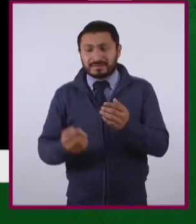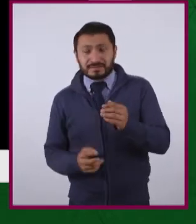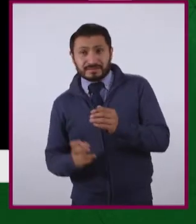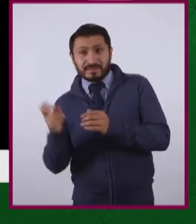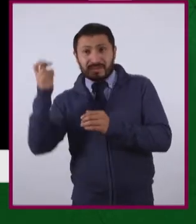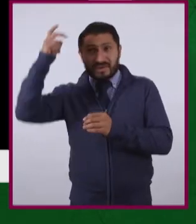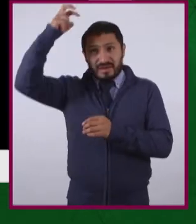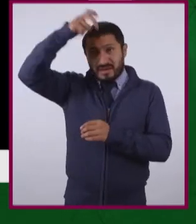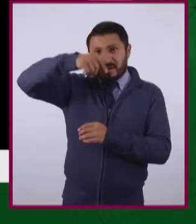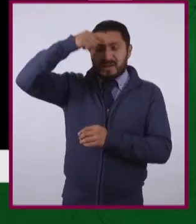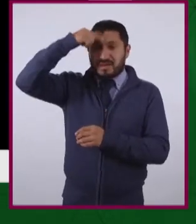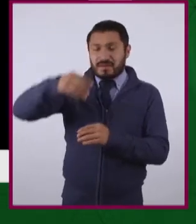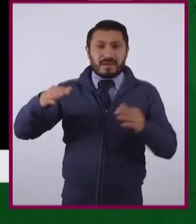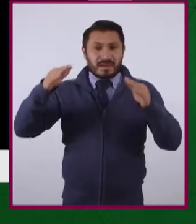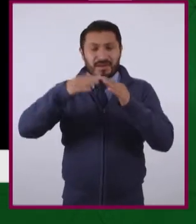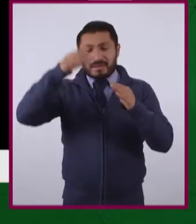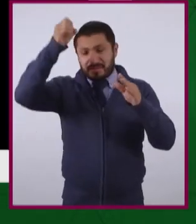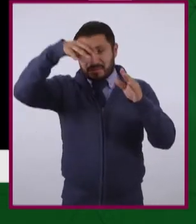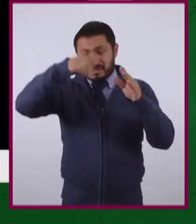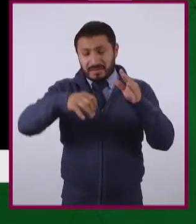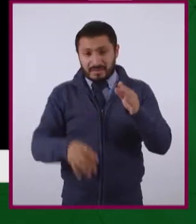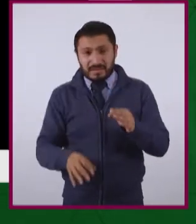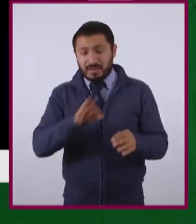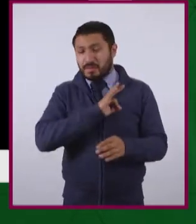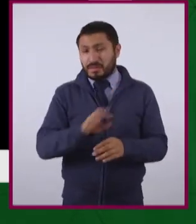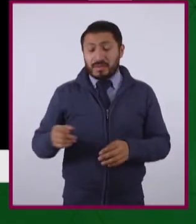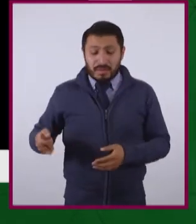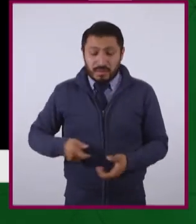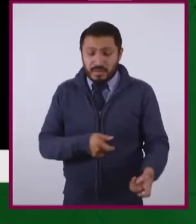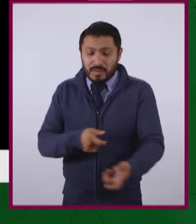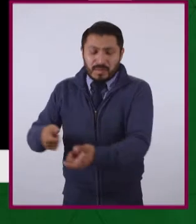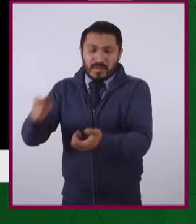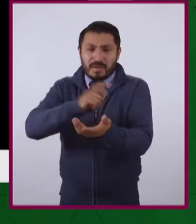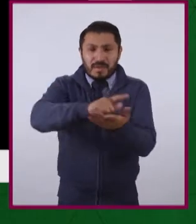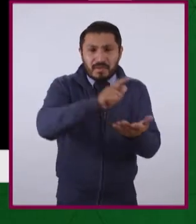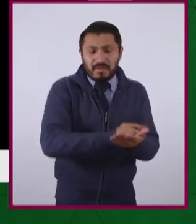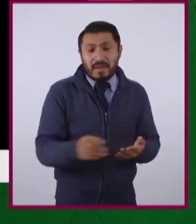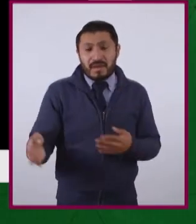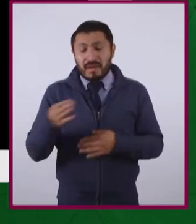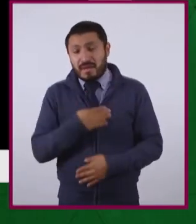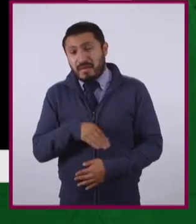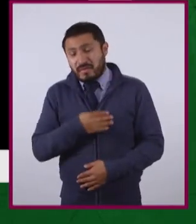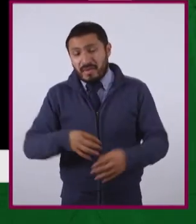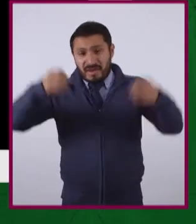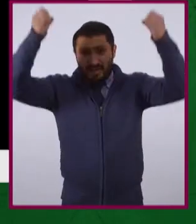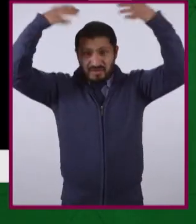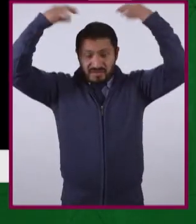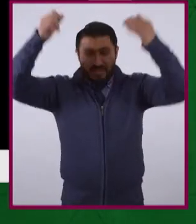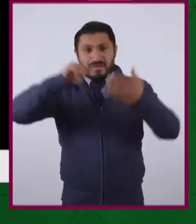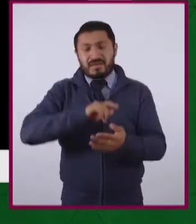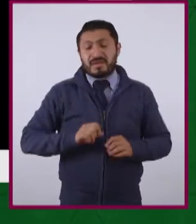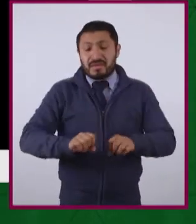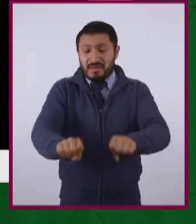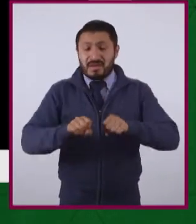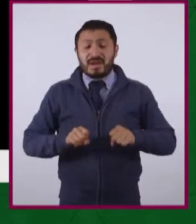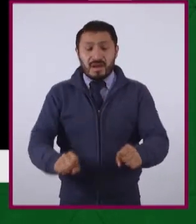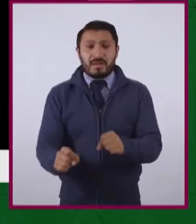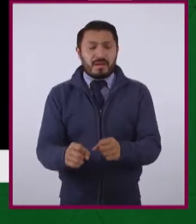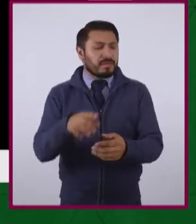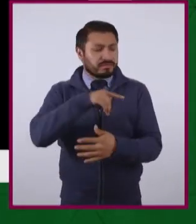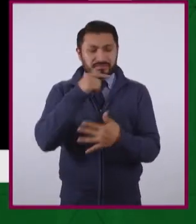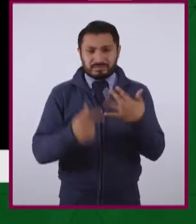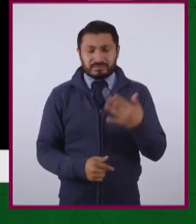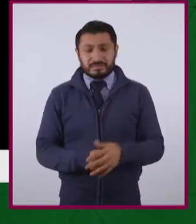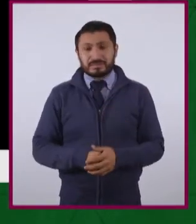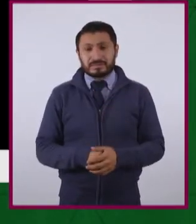tinaco para alimentar la casa. Se puede usar para riego, limpieza, excusados, regaderas, lavabos y fregaderos. Con